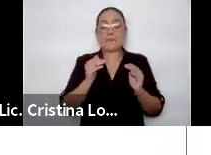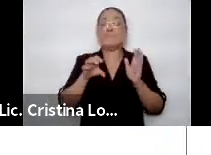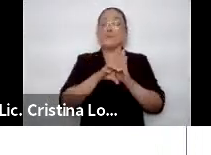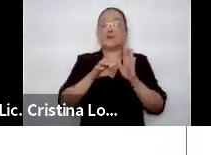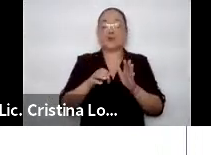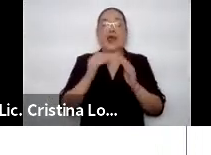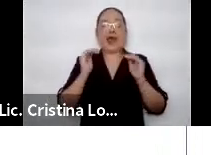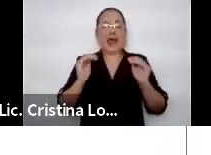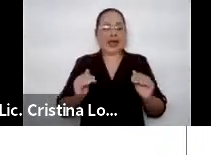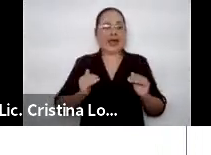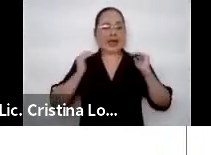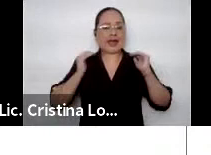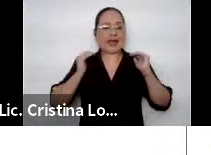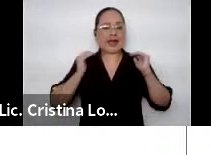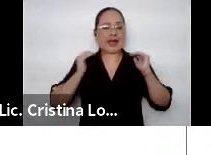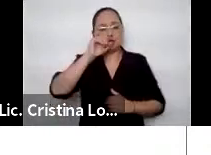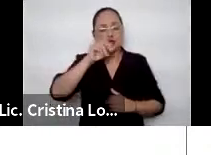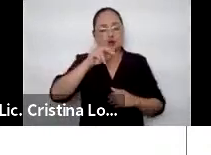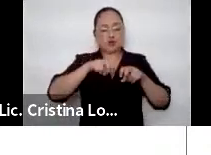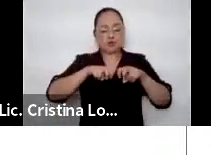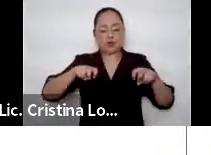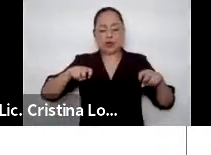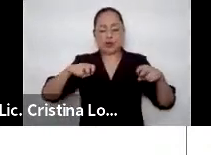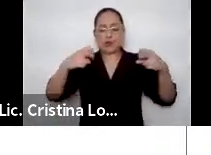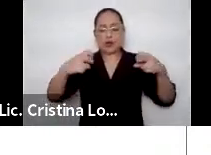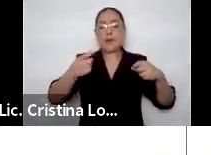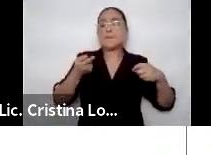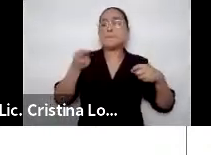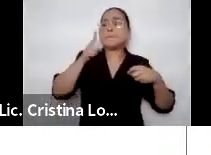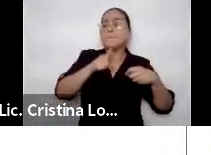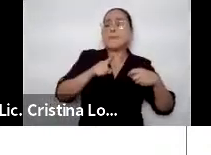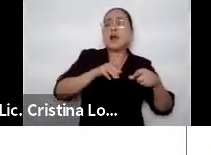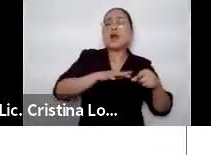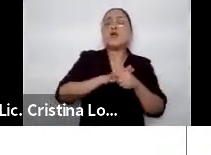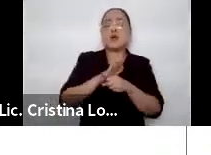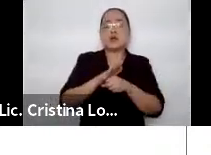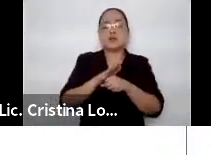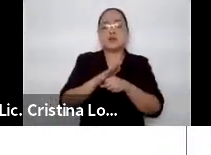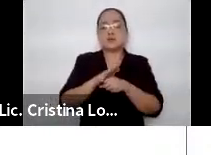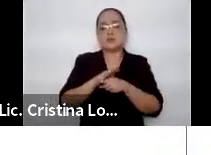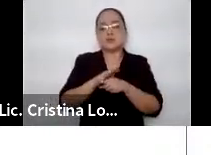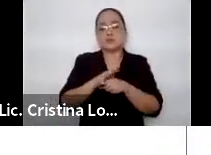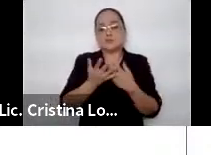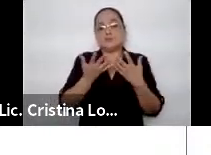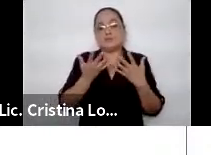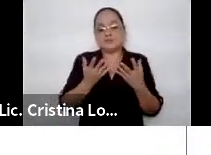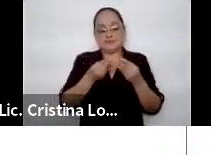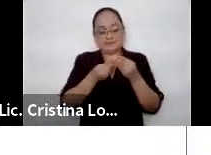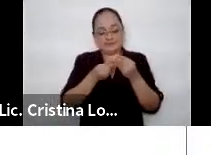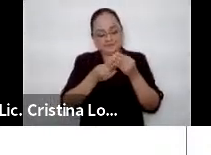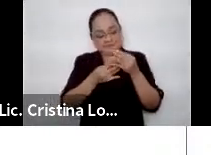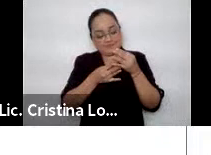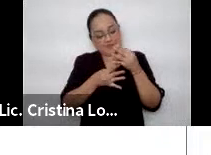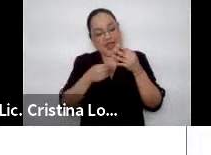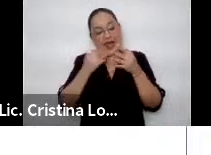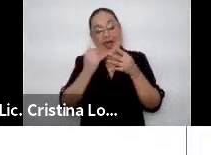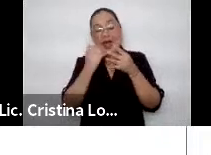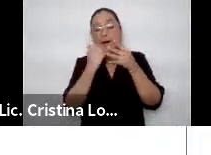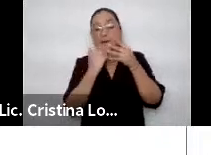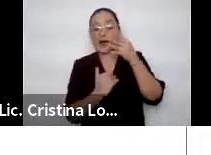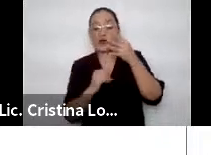suponer, ¿a quién va a obligar el pleno? Bueno, pues el pleno va a obligar a todos los que están